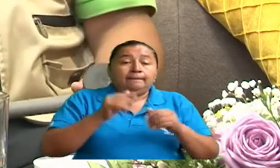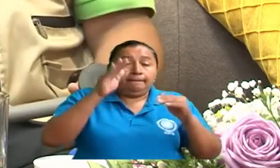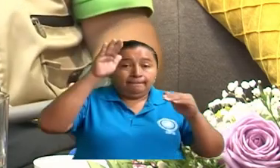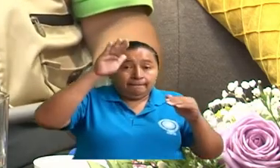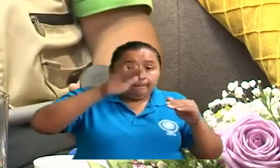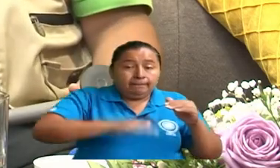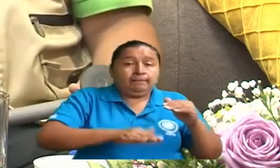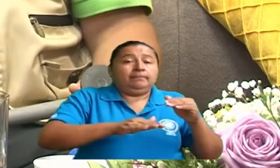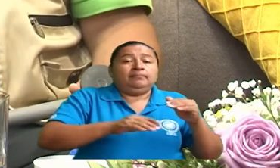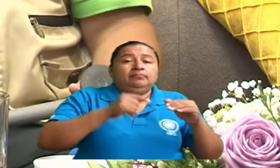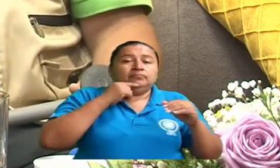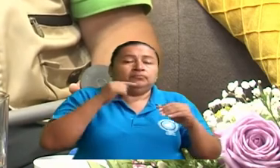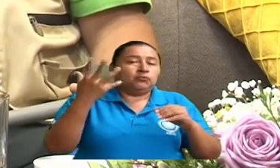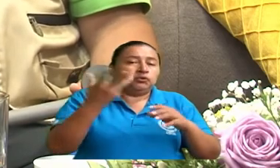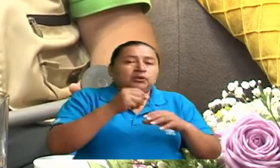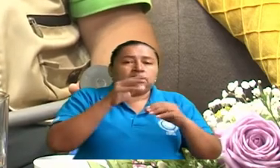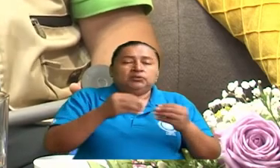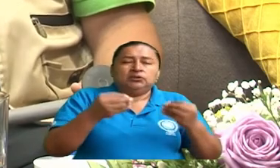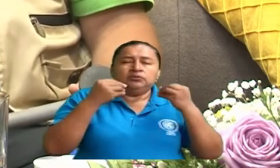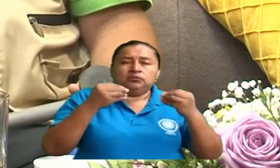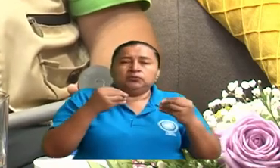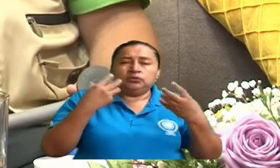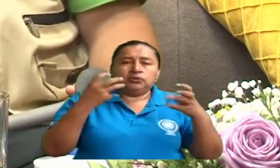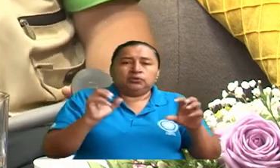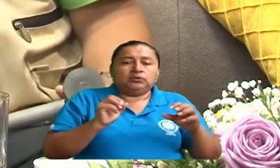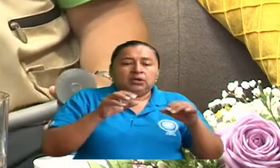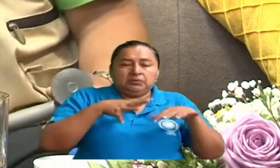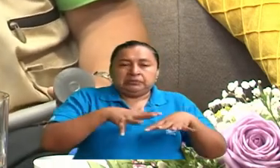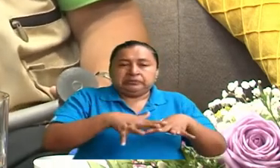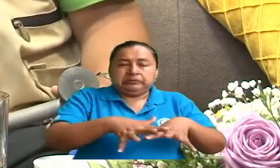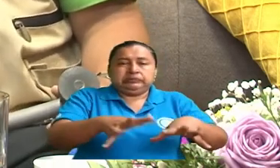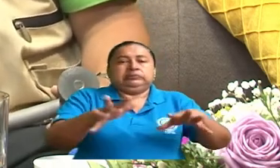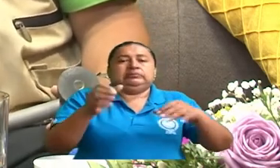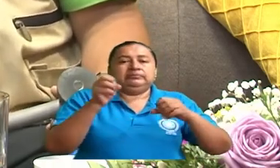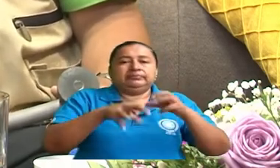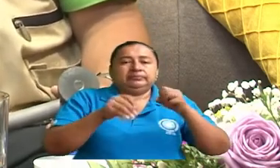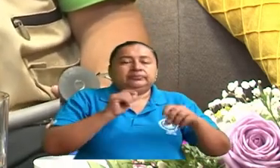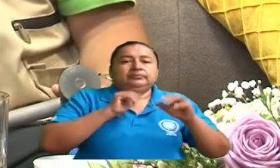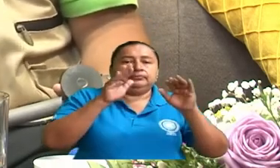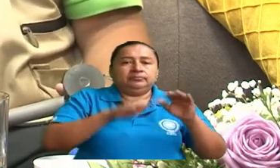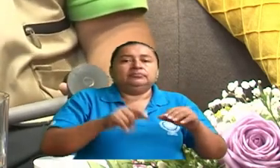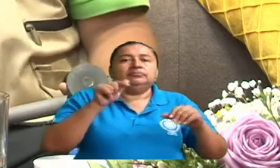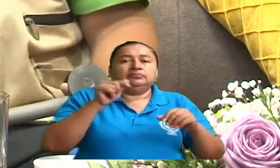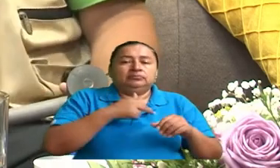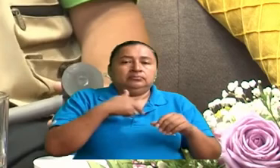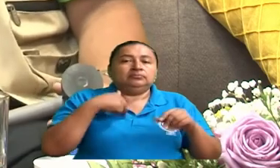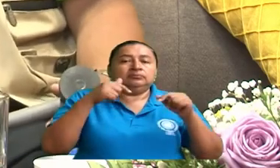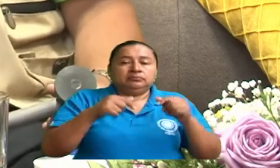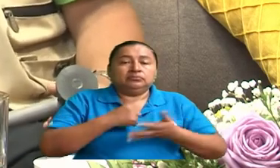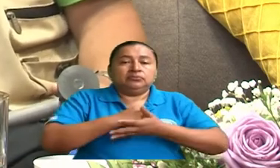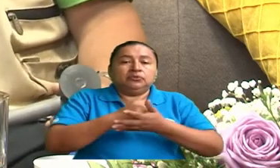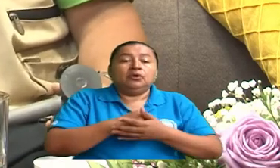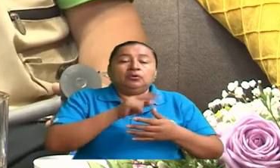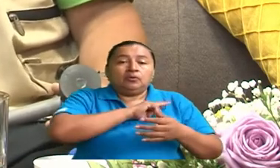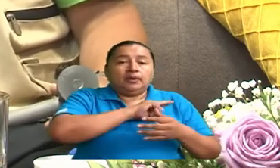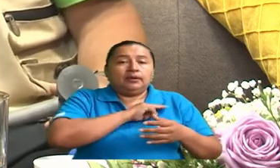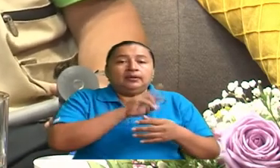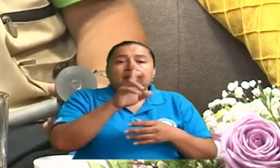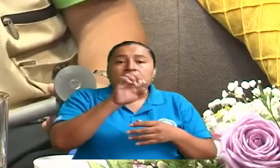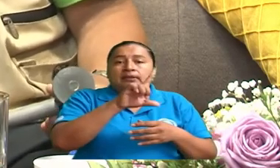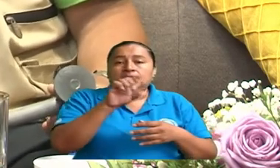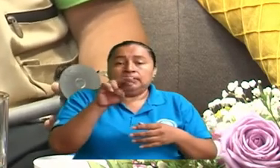Minimizamos totalmente la cantidad de residuos que llegan a los vertederos, ¿ya? Y eso, donde hay relleno sanitario, le